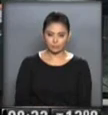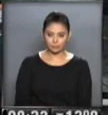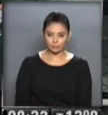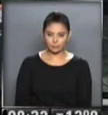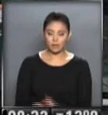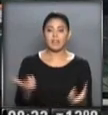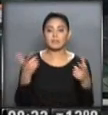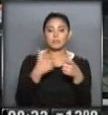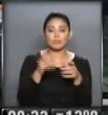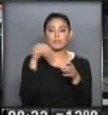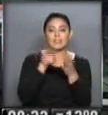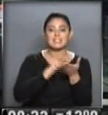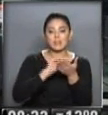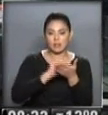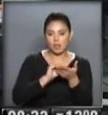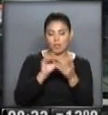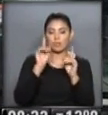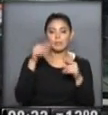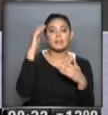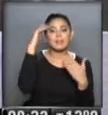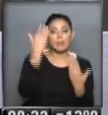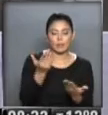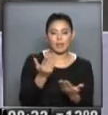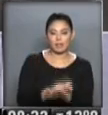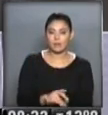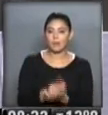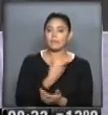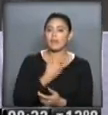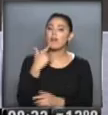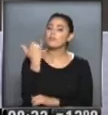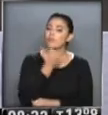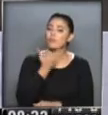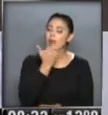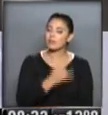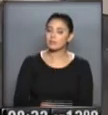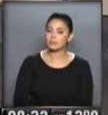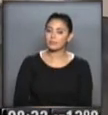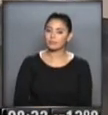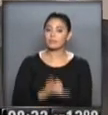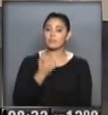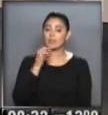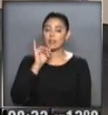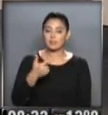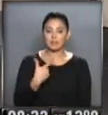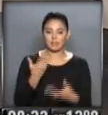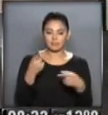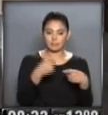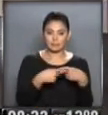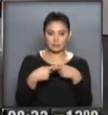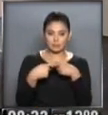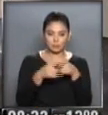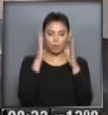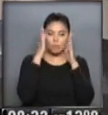sesión en el senado pero también espacio para un homenaje fernando contanos esas y patricia porque previo a lo que fue el tratamiento o